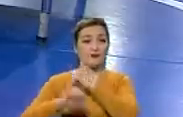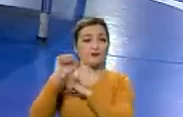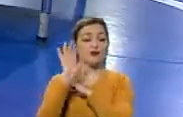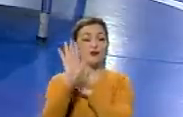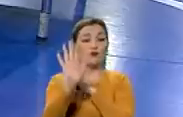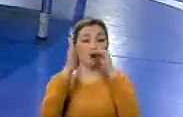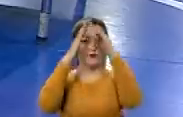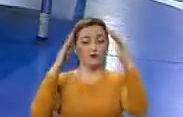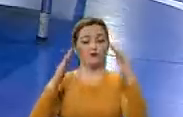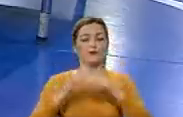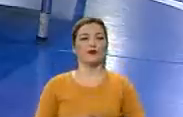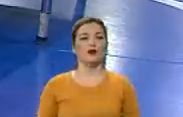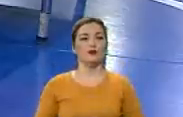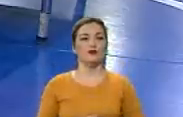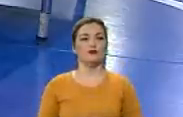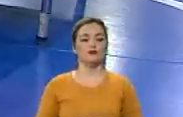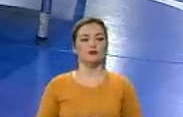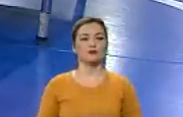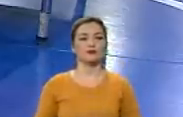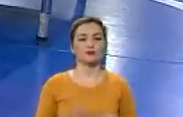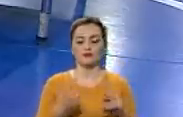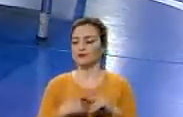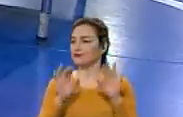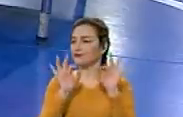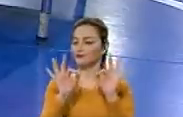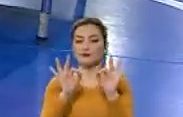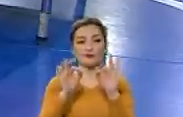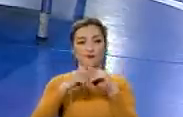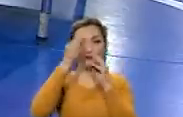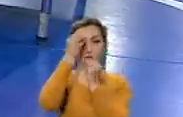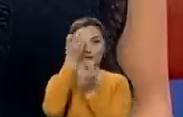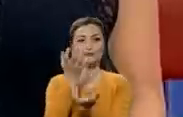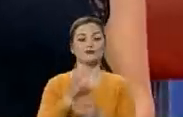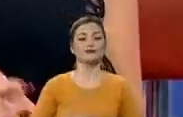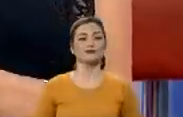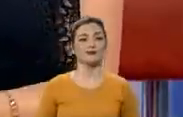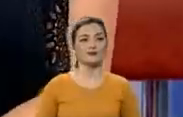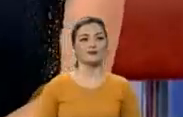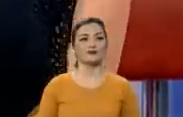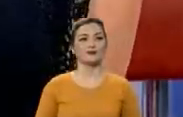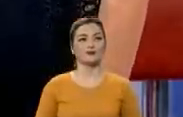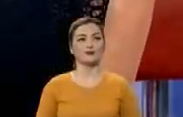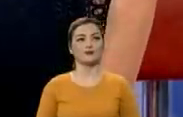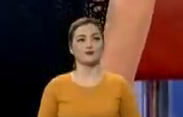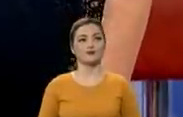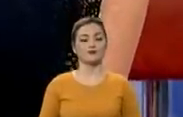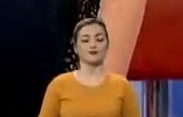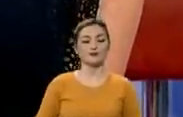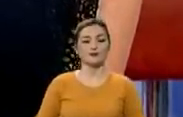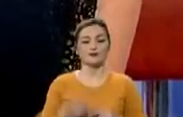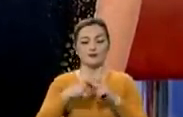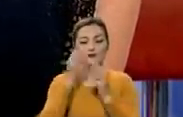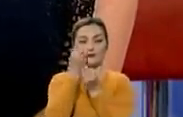sus hogares. Queremos que hoy les vaya, pero muy, muy, muy bien. Vamos a comenzar aquí con las noticias. Iniciamos contándoles